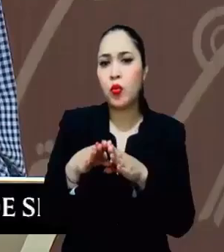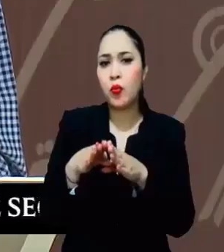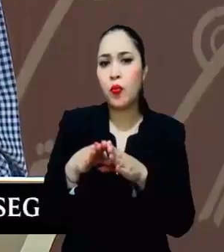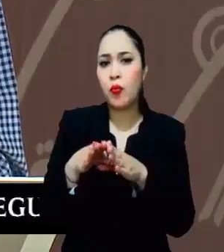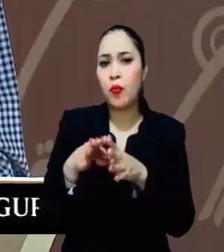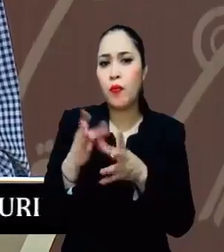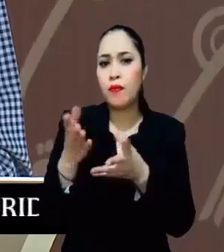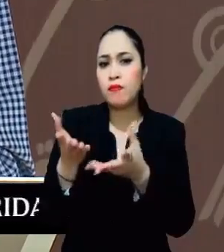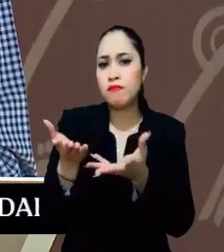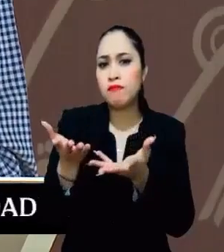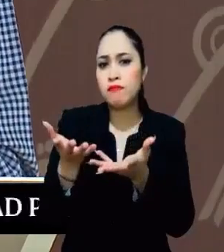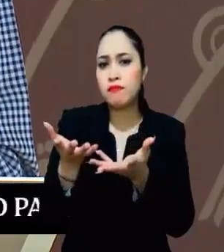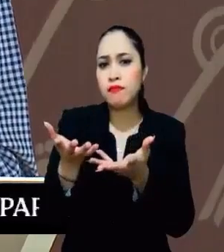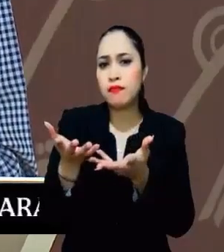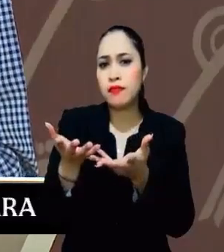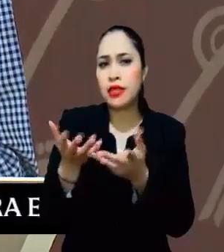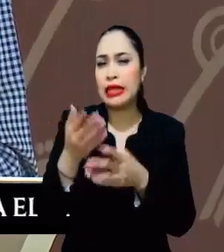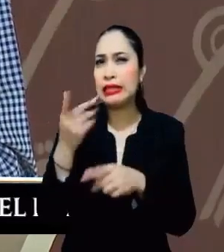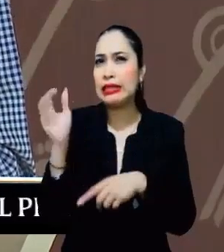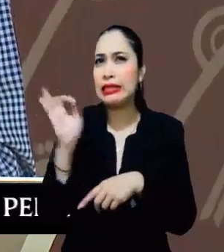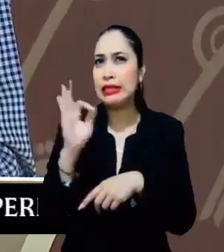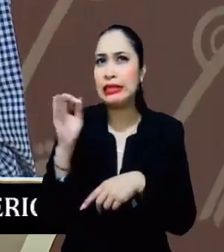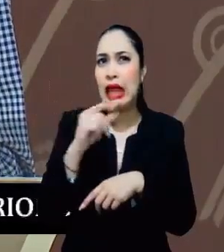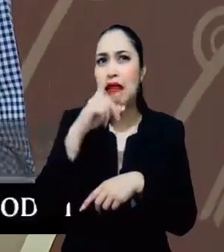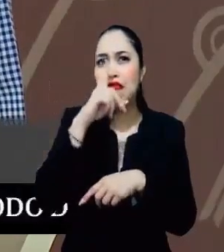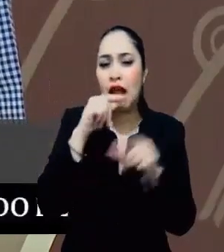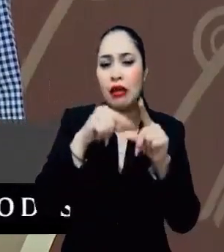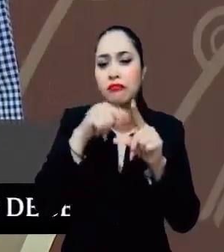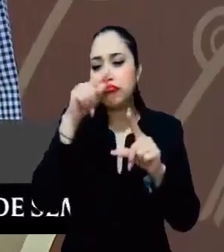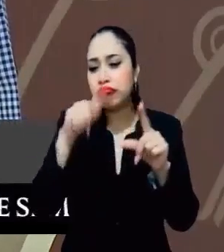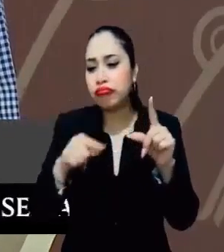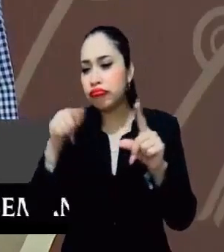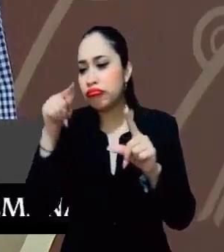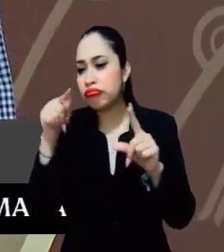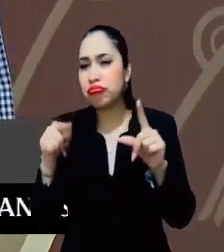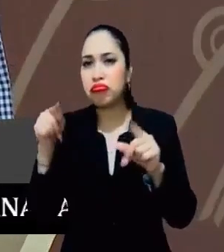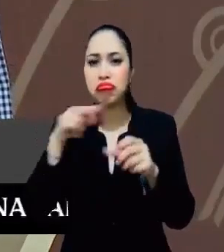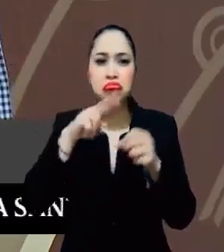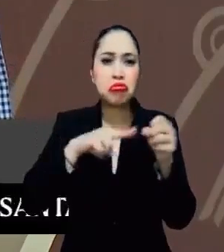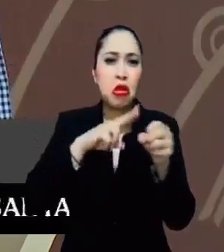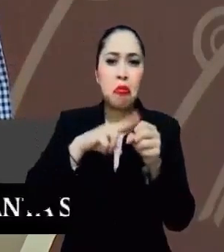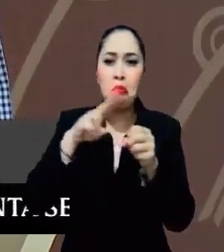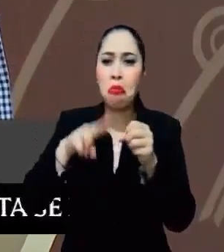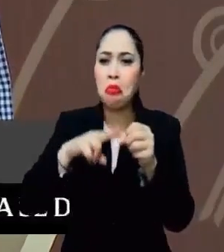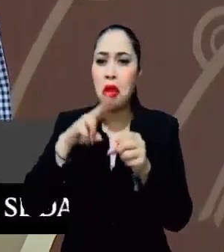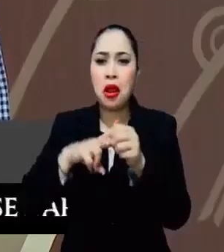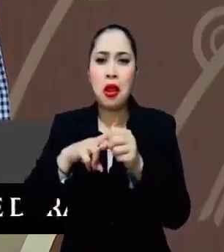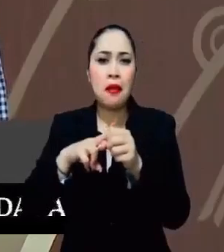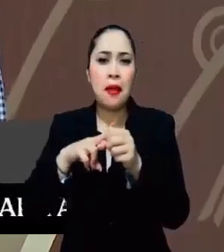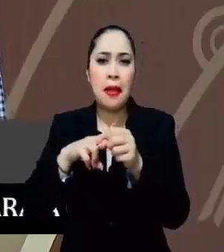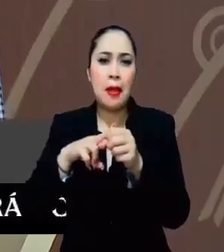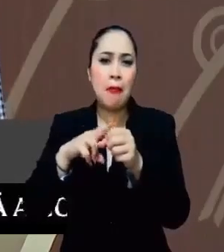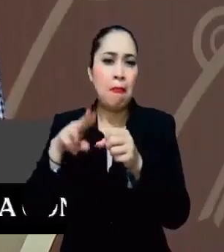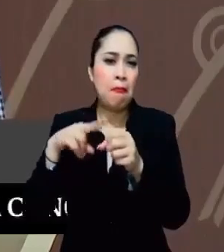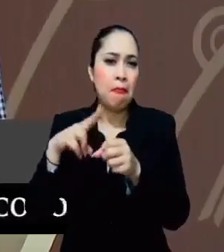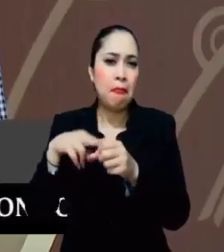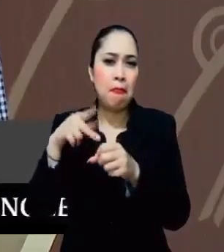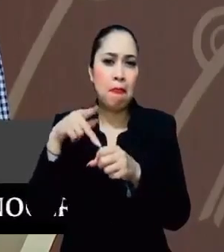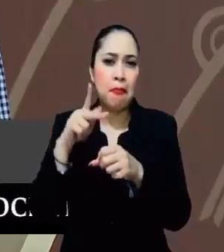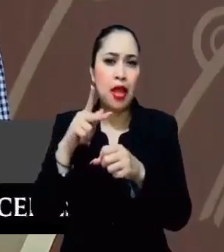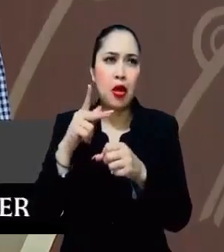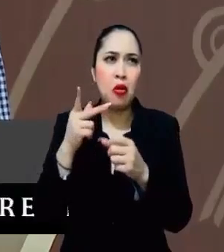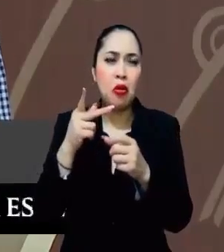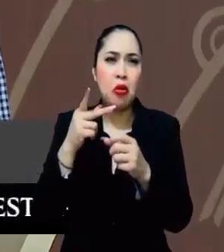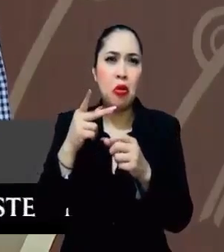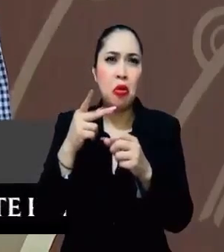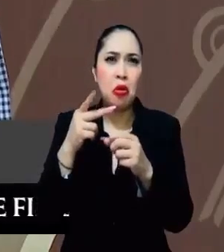pues es la que puede tener pero no pasa ni ni se genera aún no pasa de los niveles que ha estado ni se